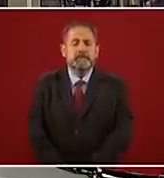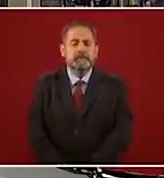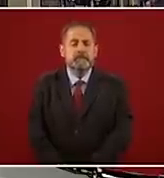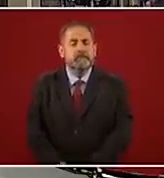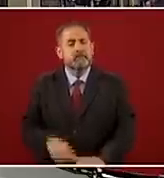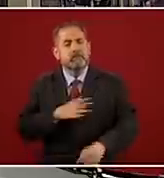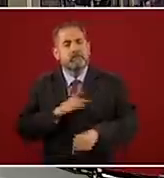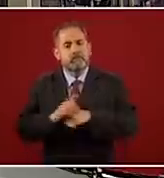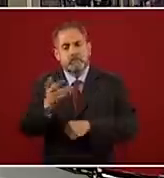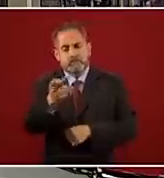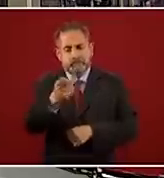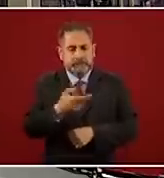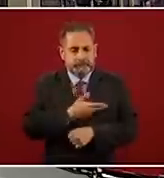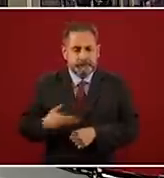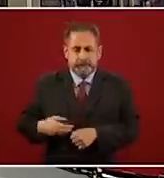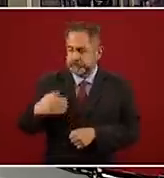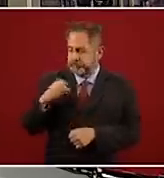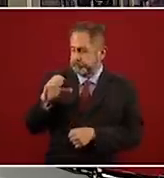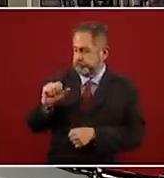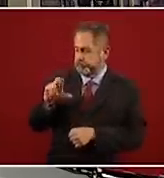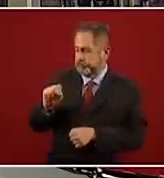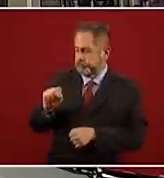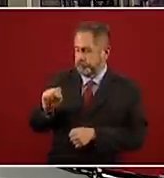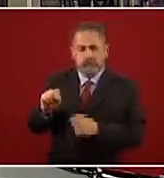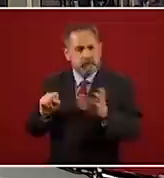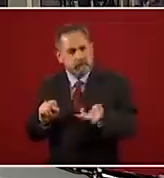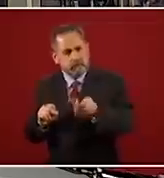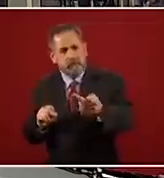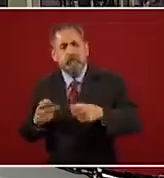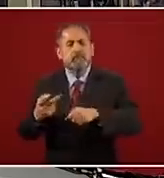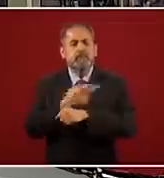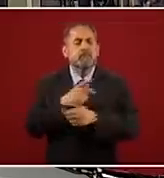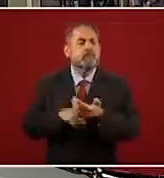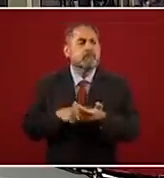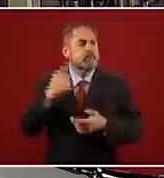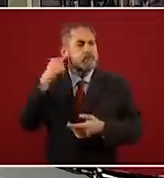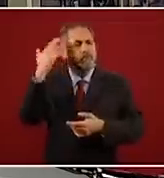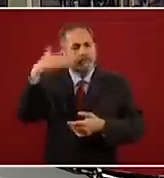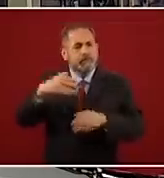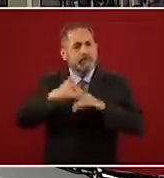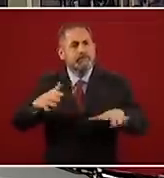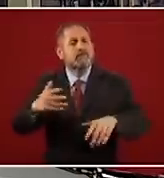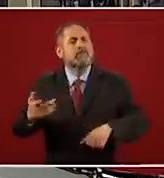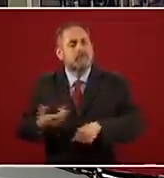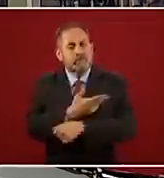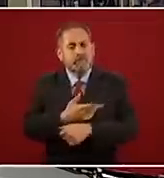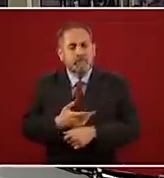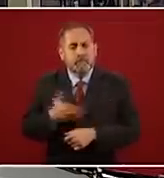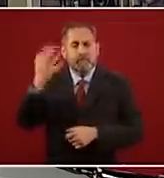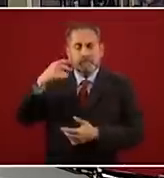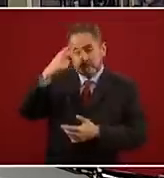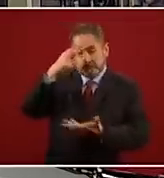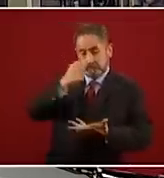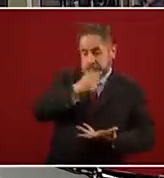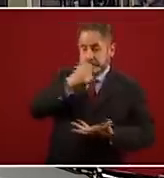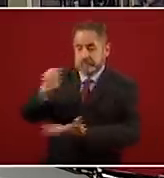Buenos días, señor presidente. Carlos Montesinos de la Obra. En este sentido, ¿qué ha pasado con lo, qué información se tiene precisamente de los recursos que ya entregó México